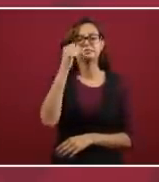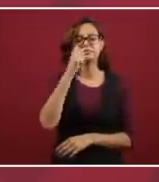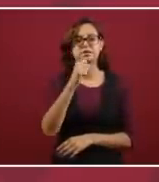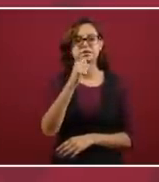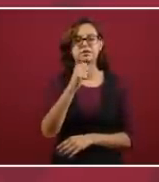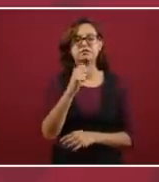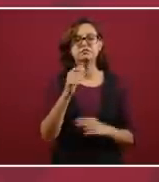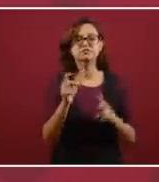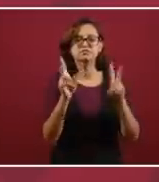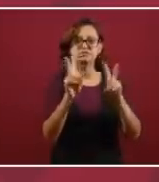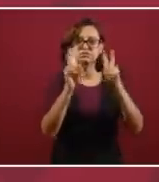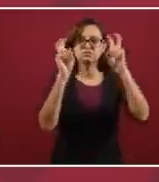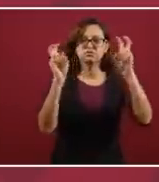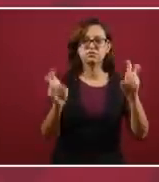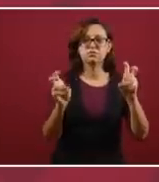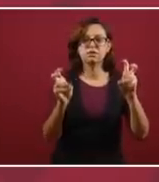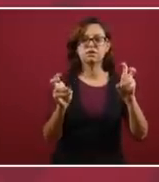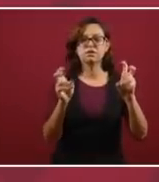agenda